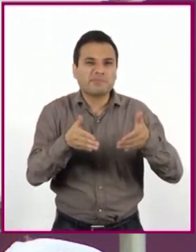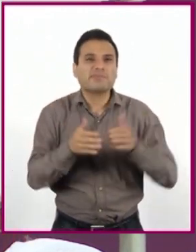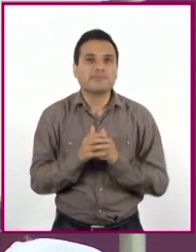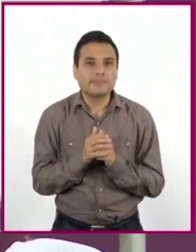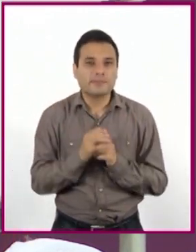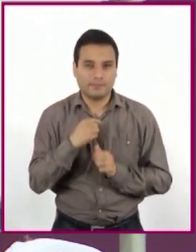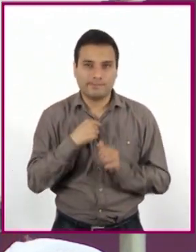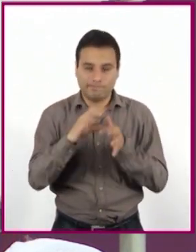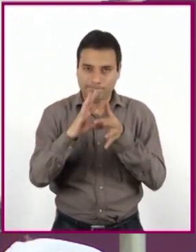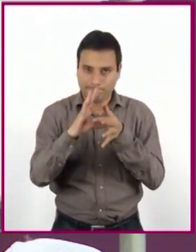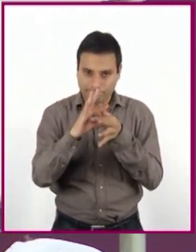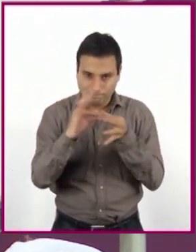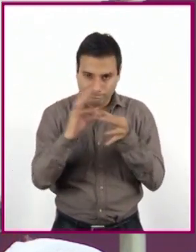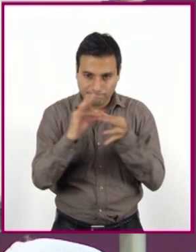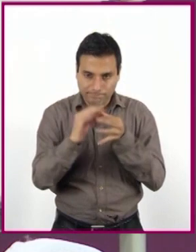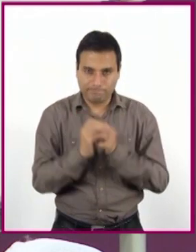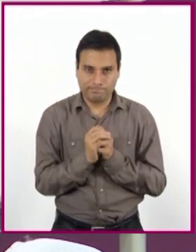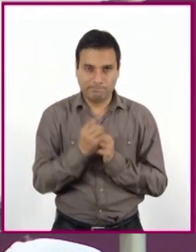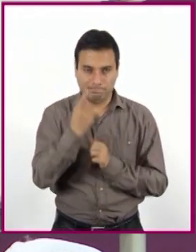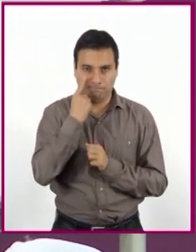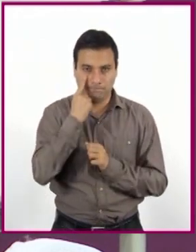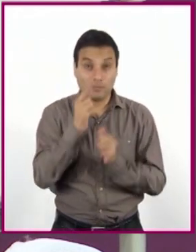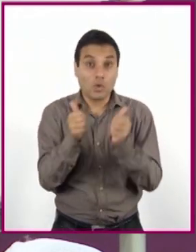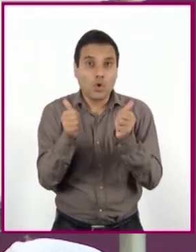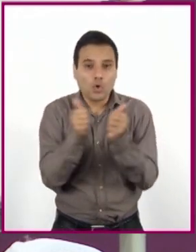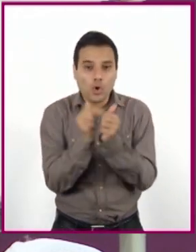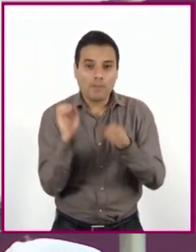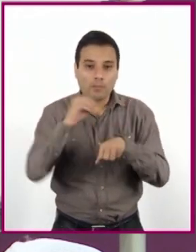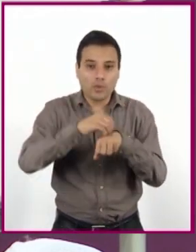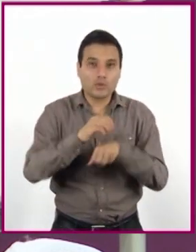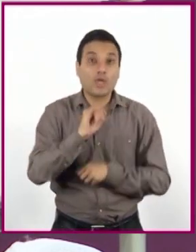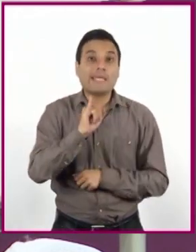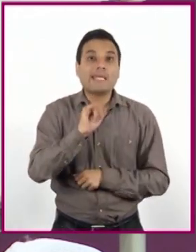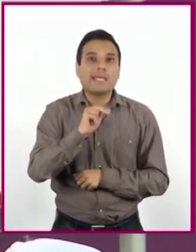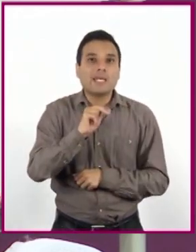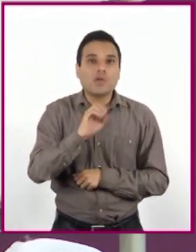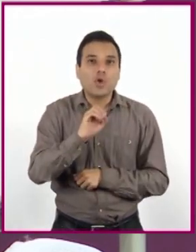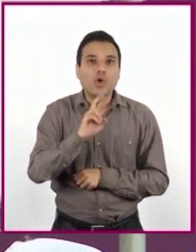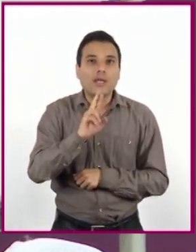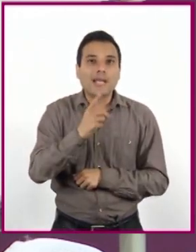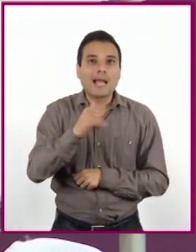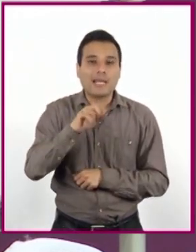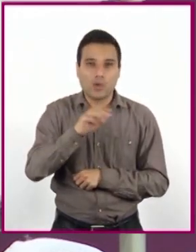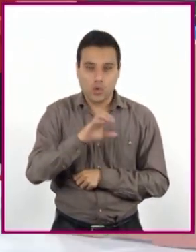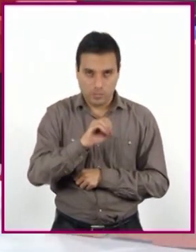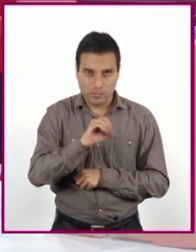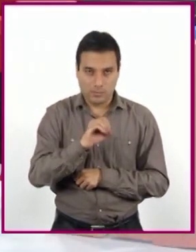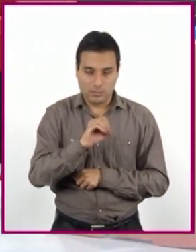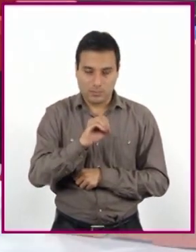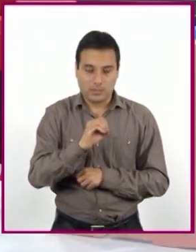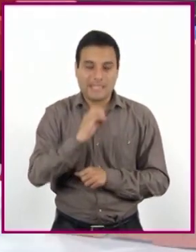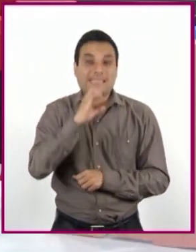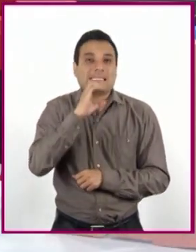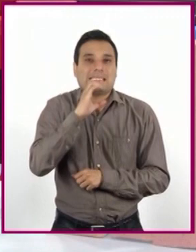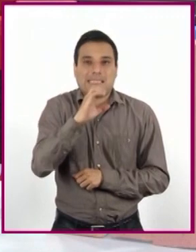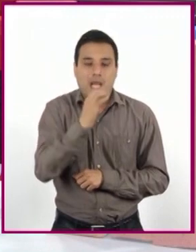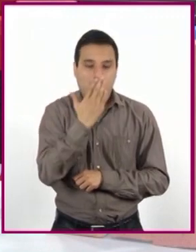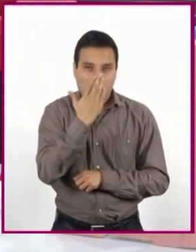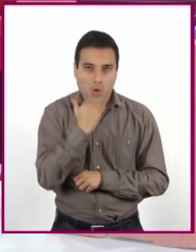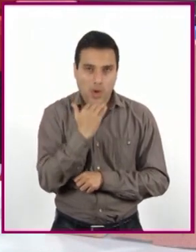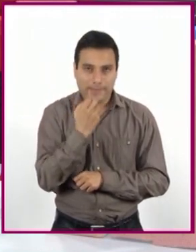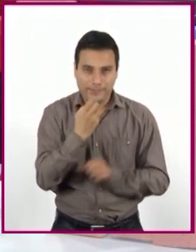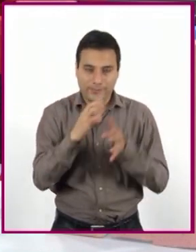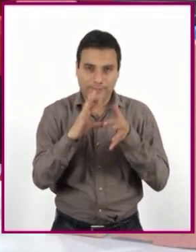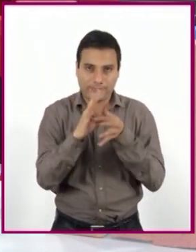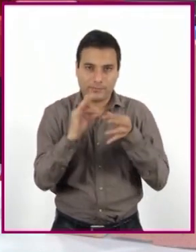la nomenclatura de los compuestos inorgánicos, que por lo general no tienen carbono. Los nombres comunes